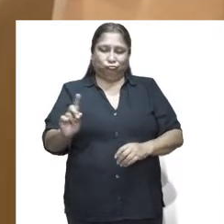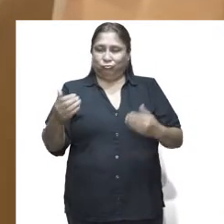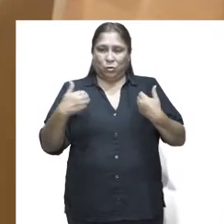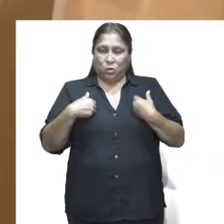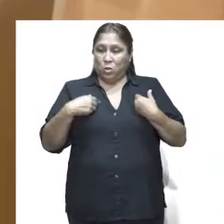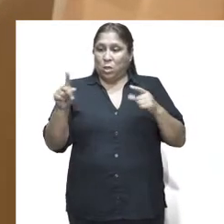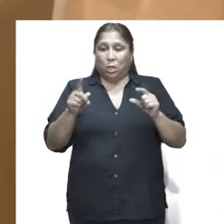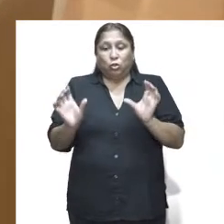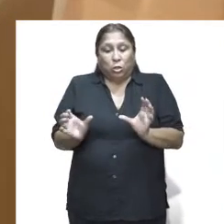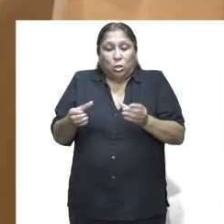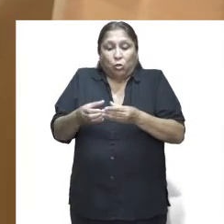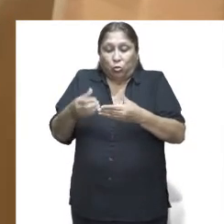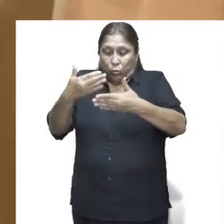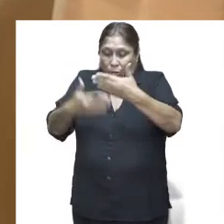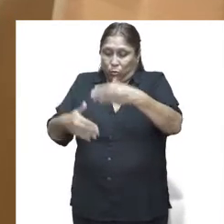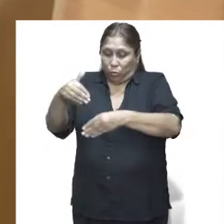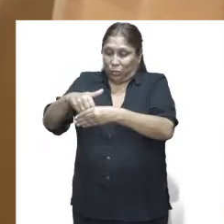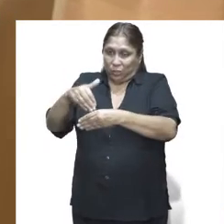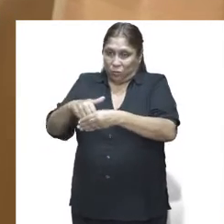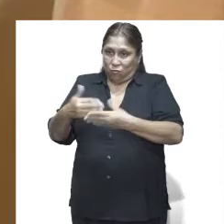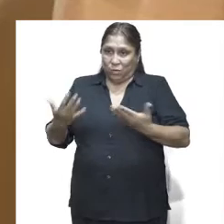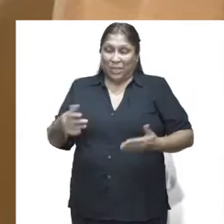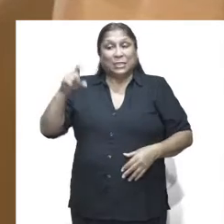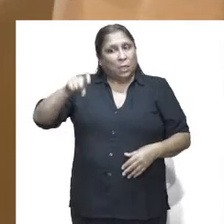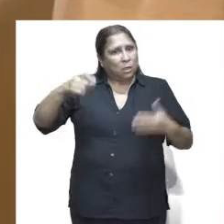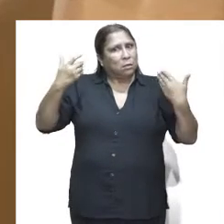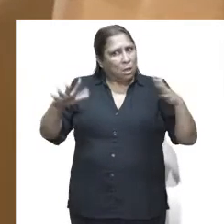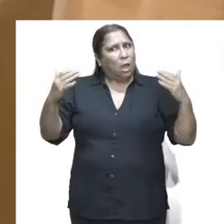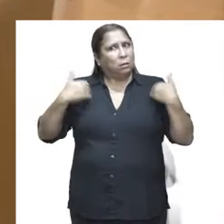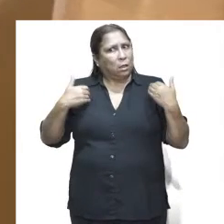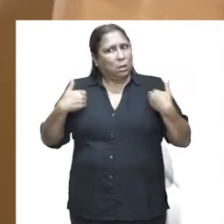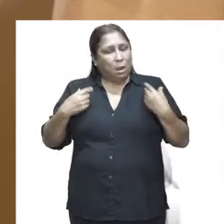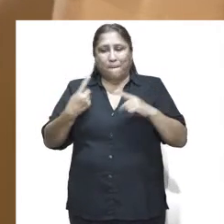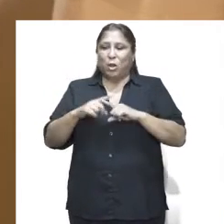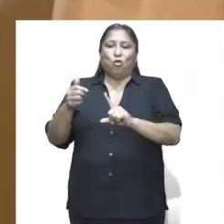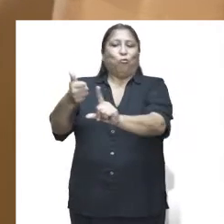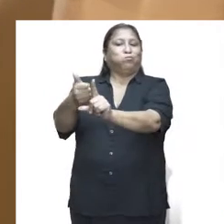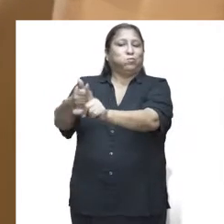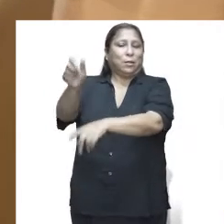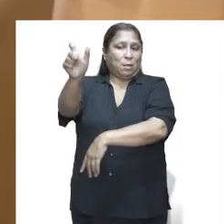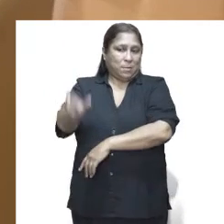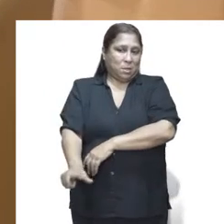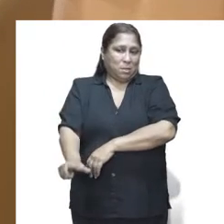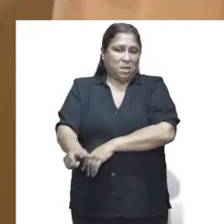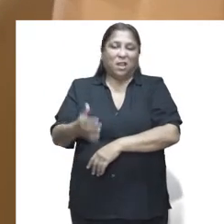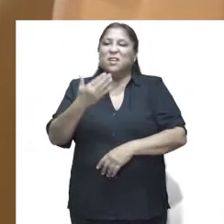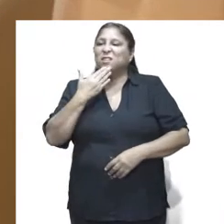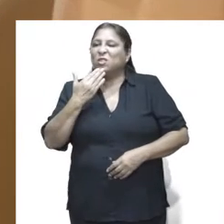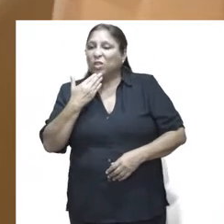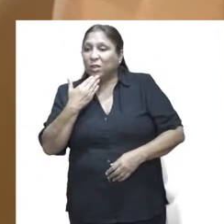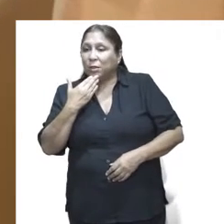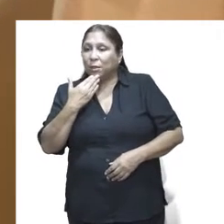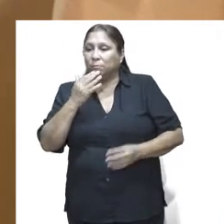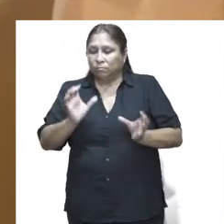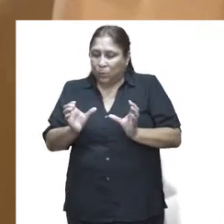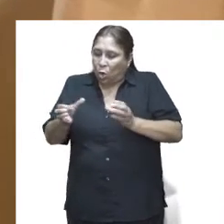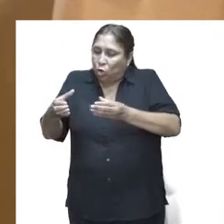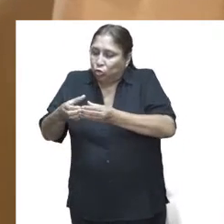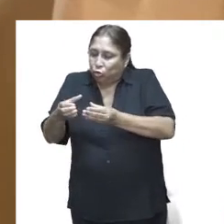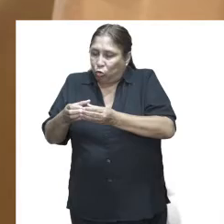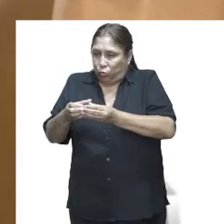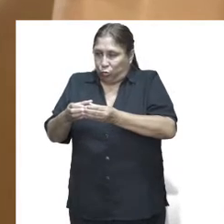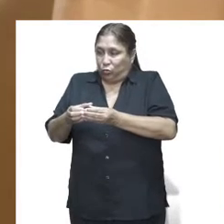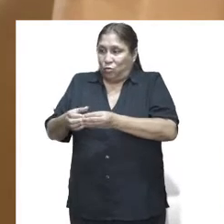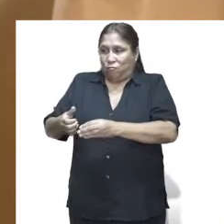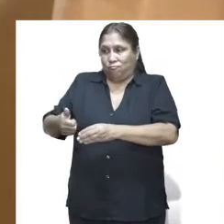asignación de grupo de votación deberían de tener ese grupo de votación, pero no es algo que dependa de ellas, sino de, como digo, de los organismos, ¿no?